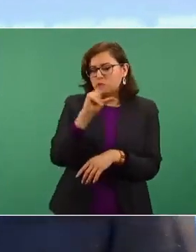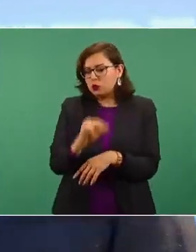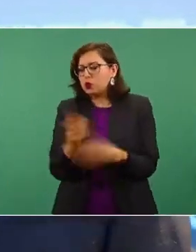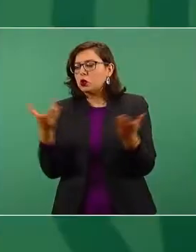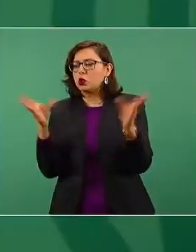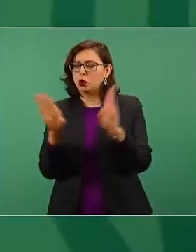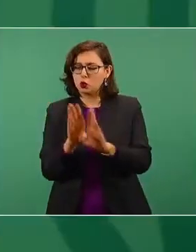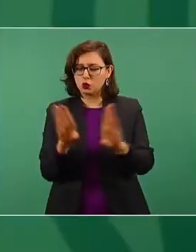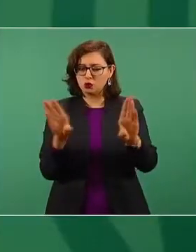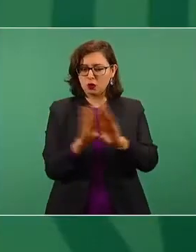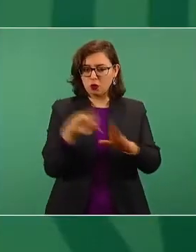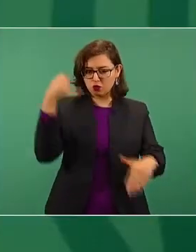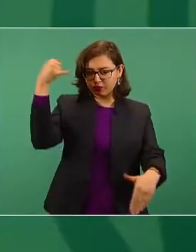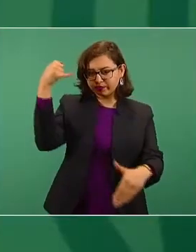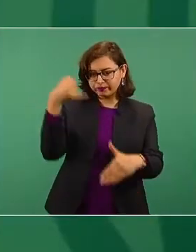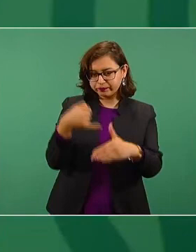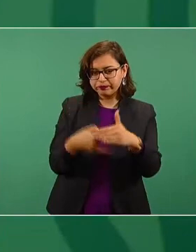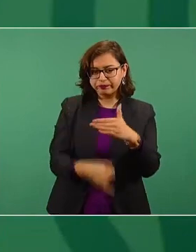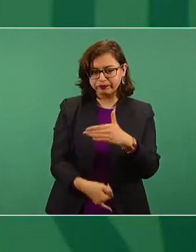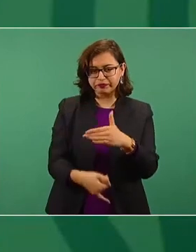considerando de que